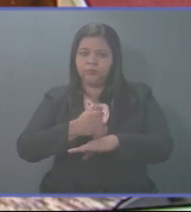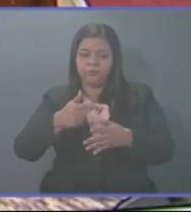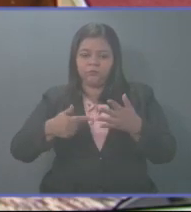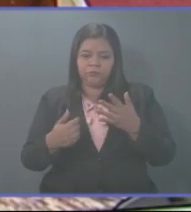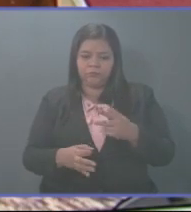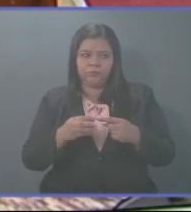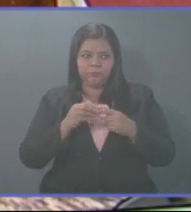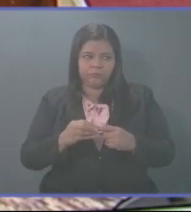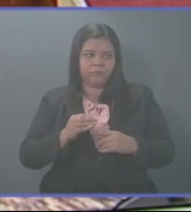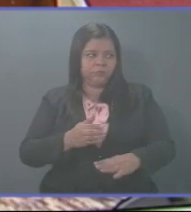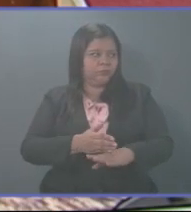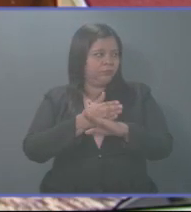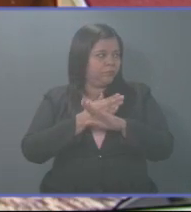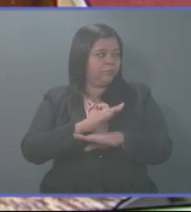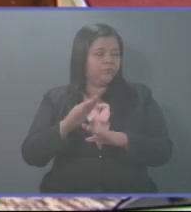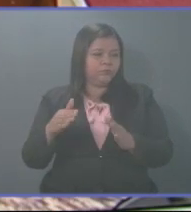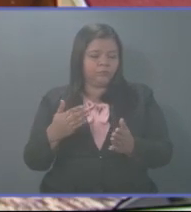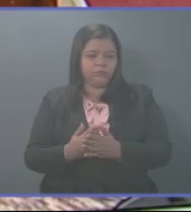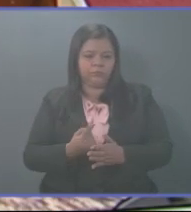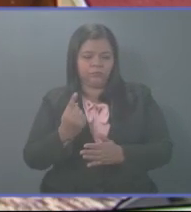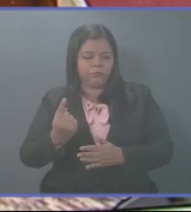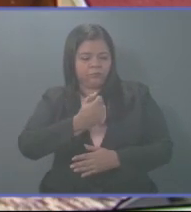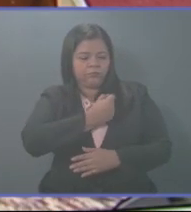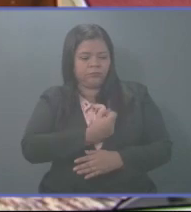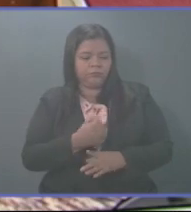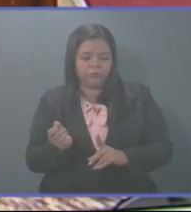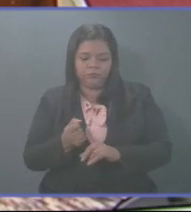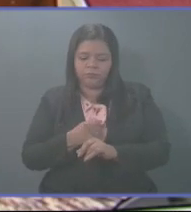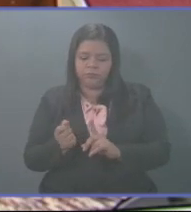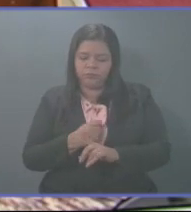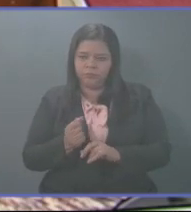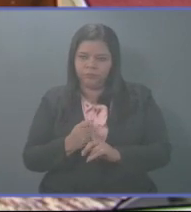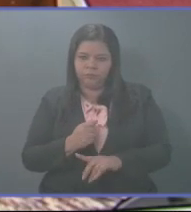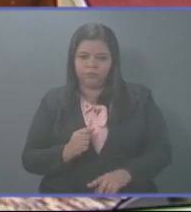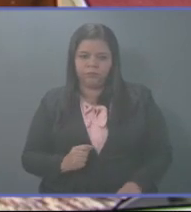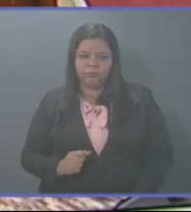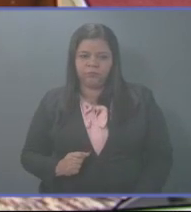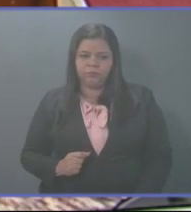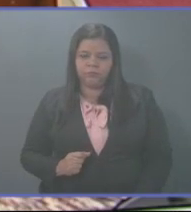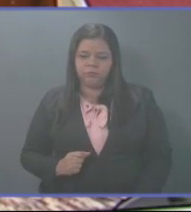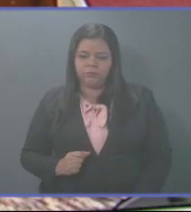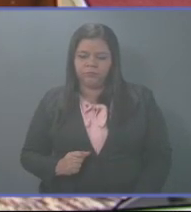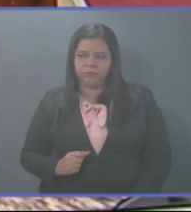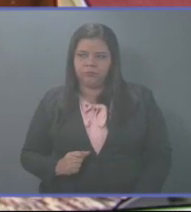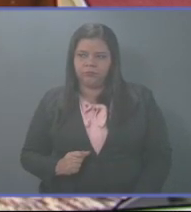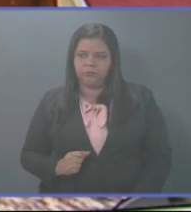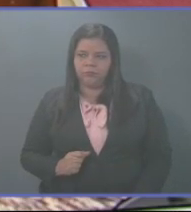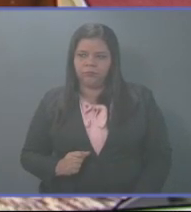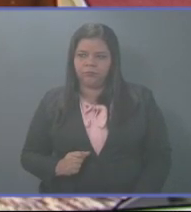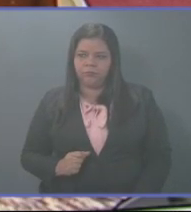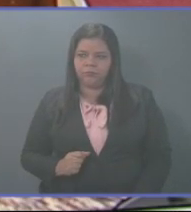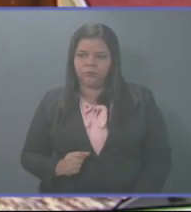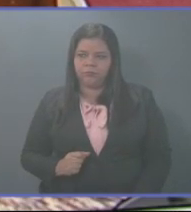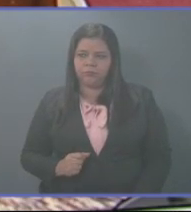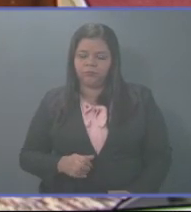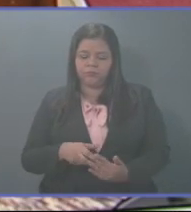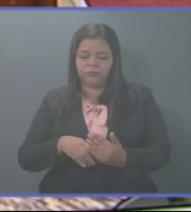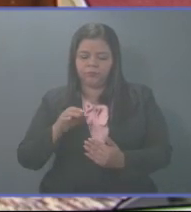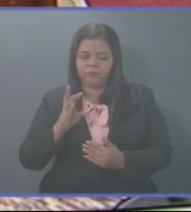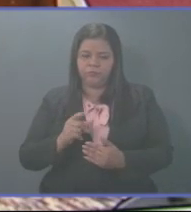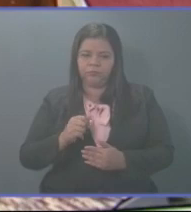prevención y protección integral de víctimas de violencia en condición de desplazamiento forzado. Expediente